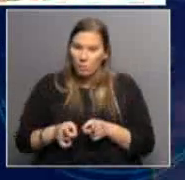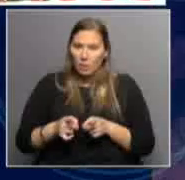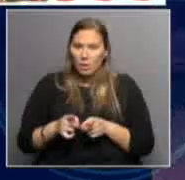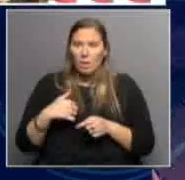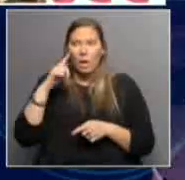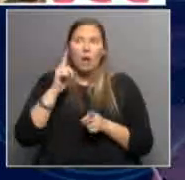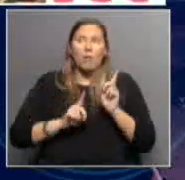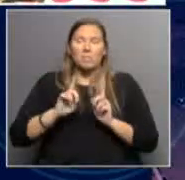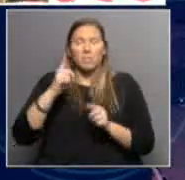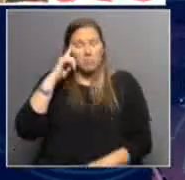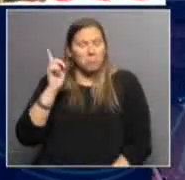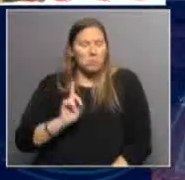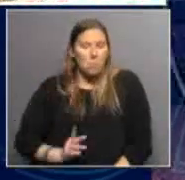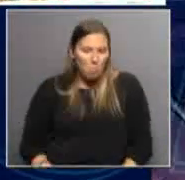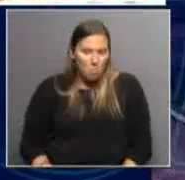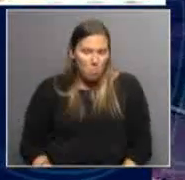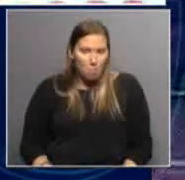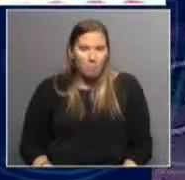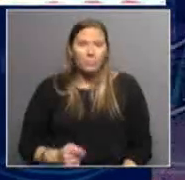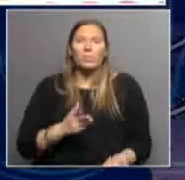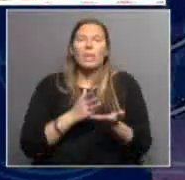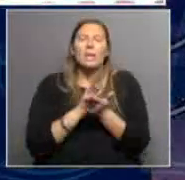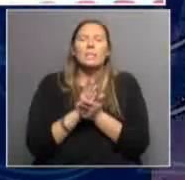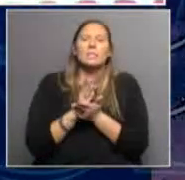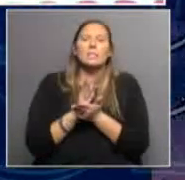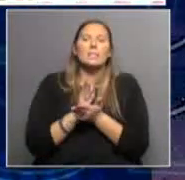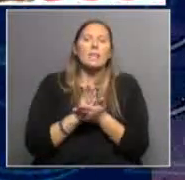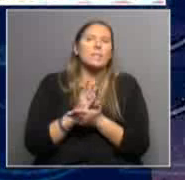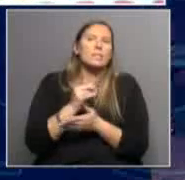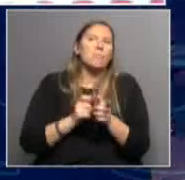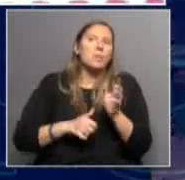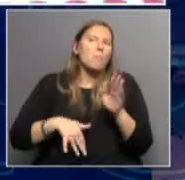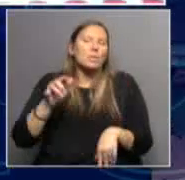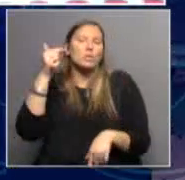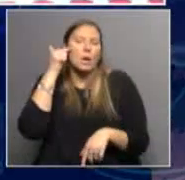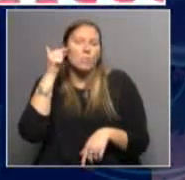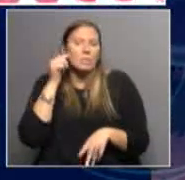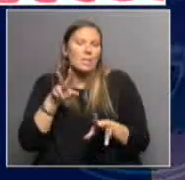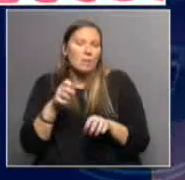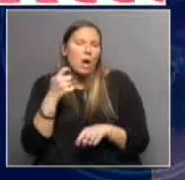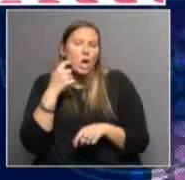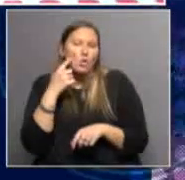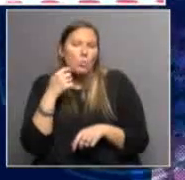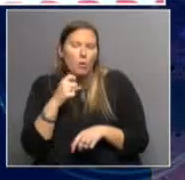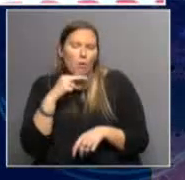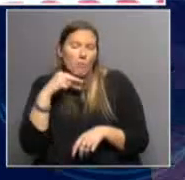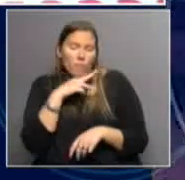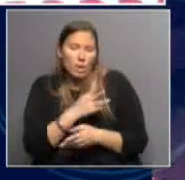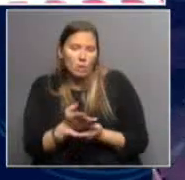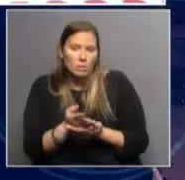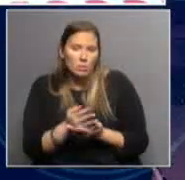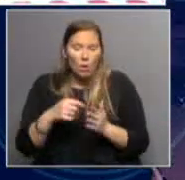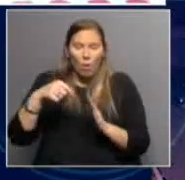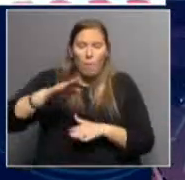no está tan presente? Bueno, siempre hay como un imaginario que de alguna manera en términos numéricos es falso. El barrio Palermo y